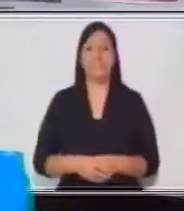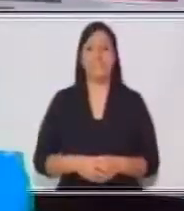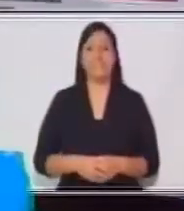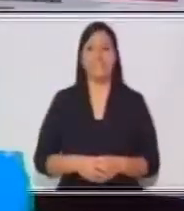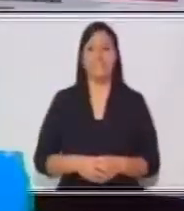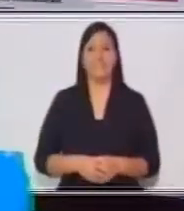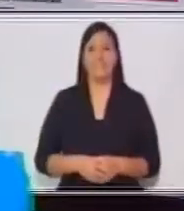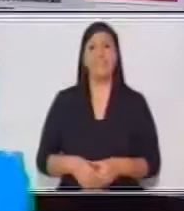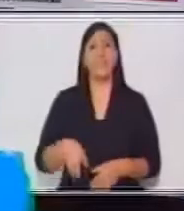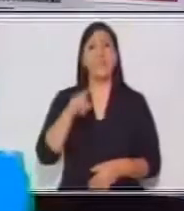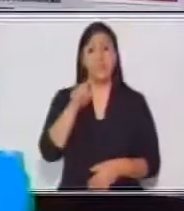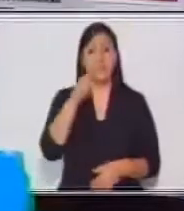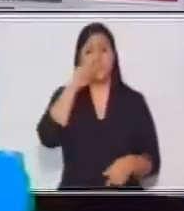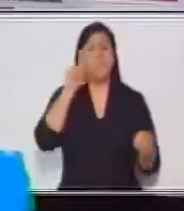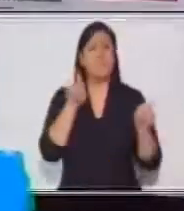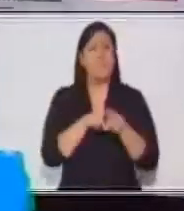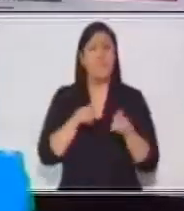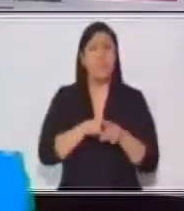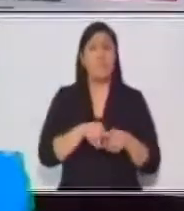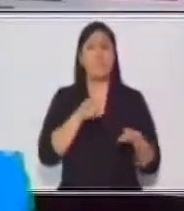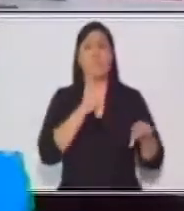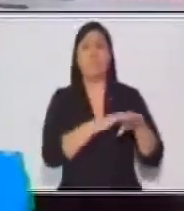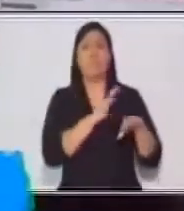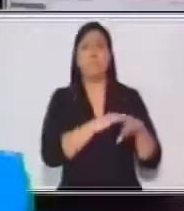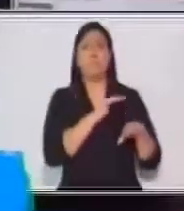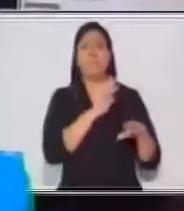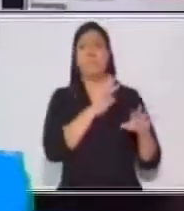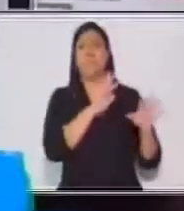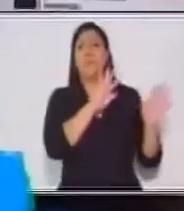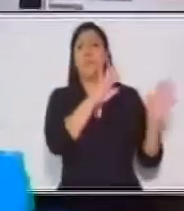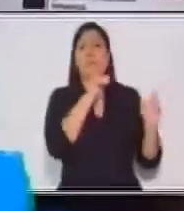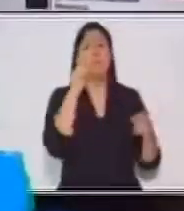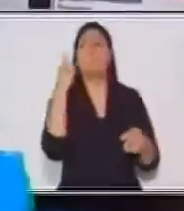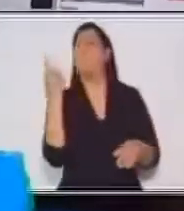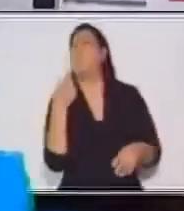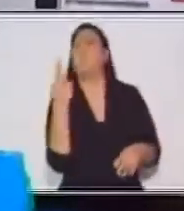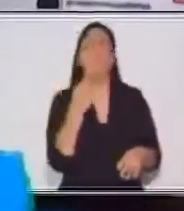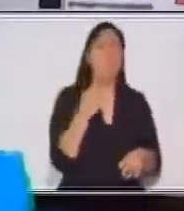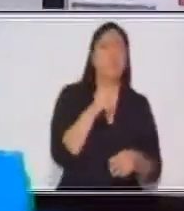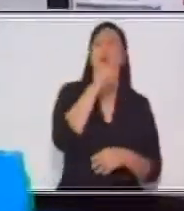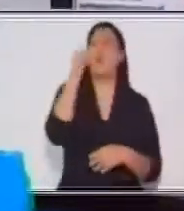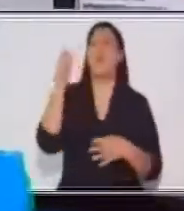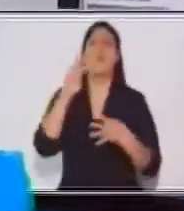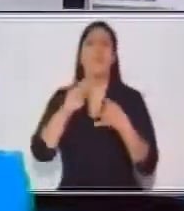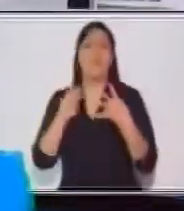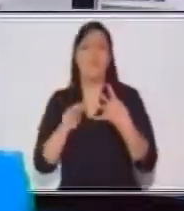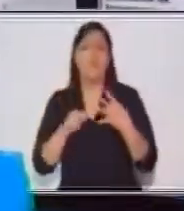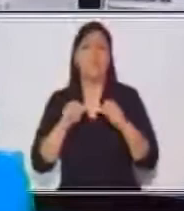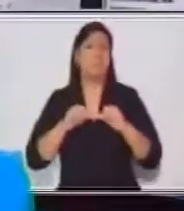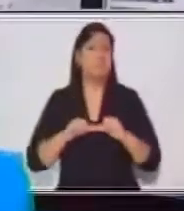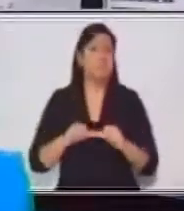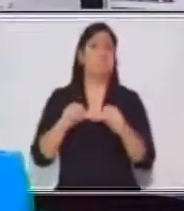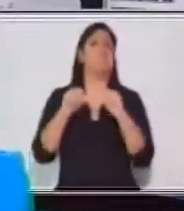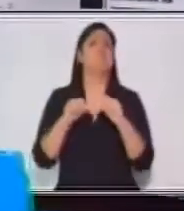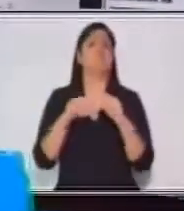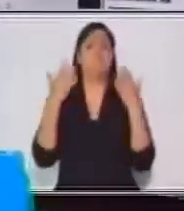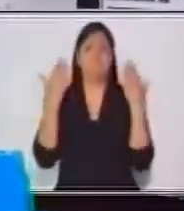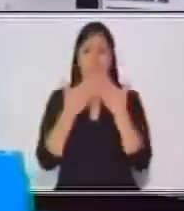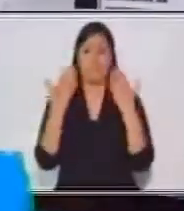Entonces, busca también el apoyo de otros materiales para seguir estudiando el tema de